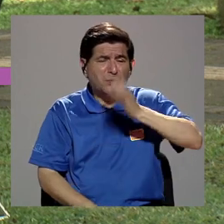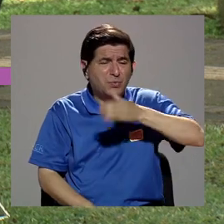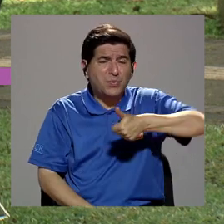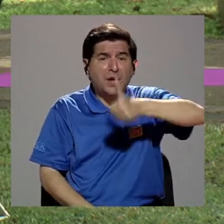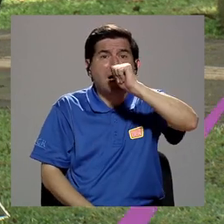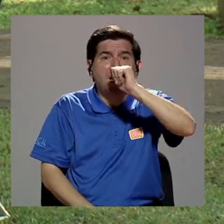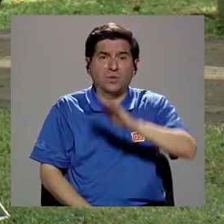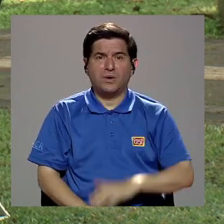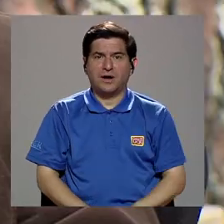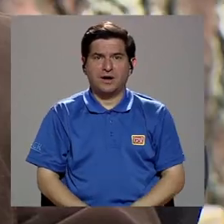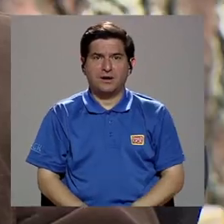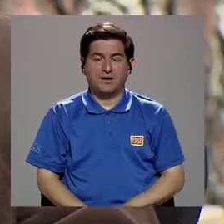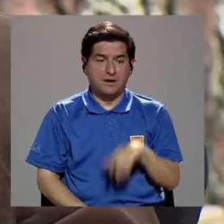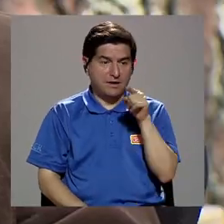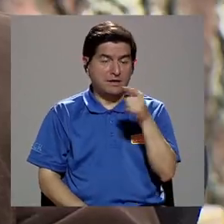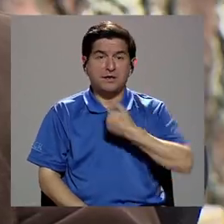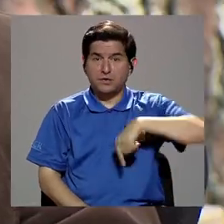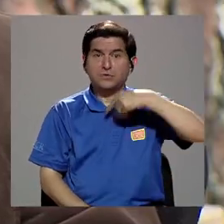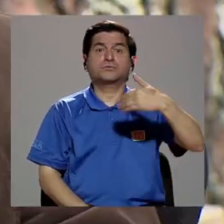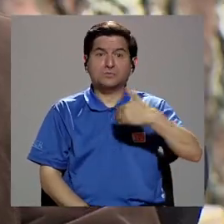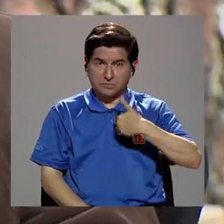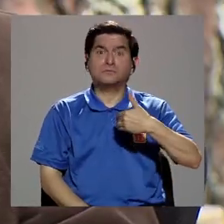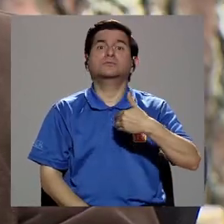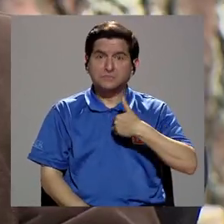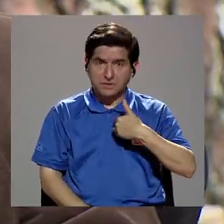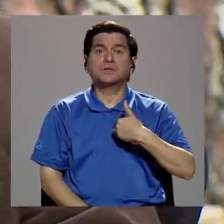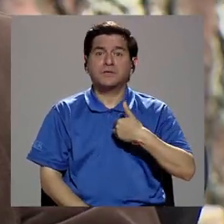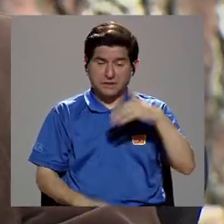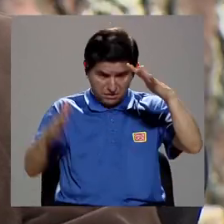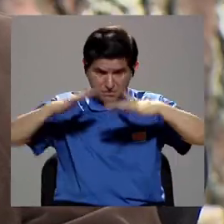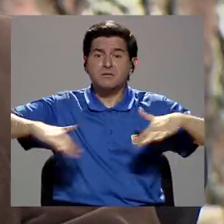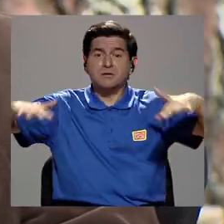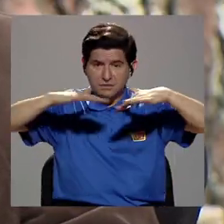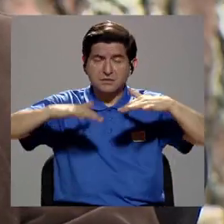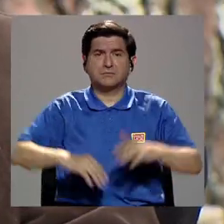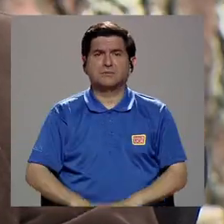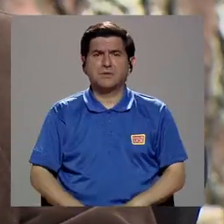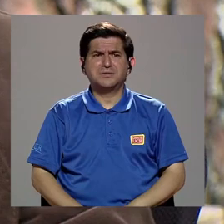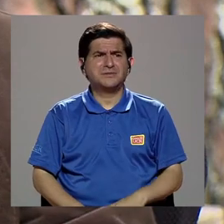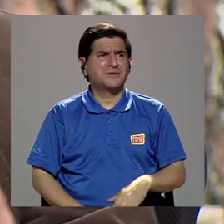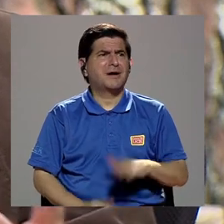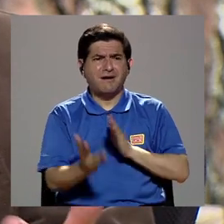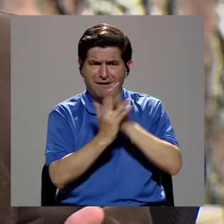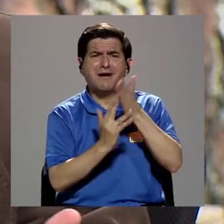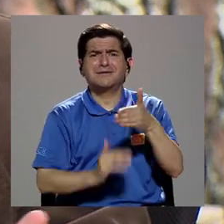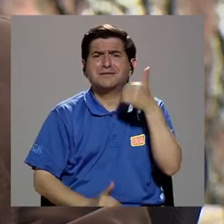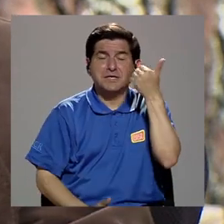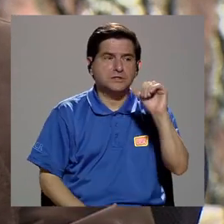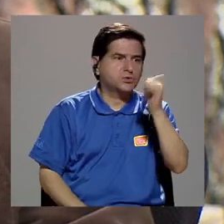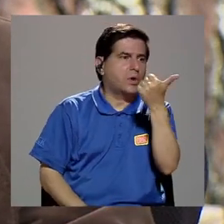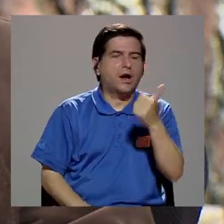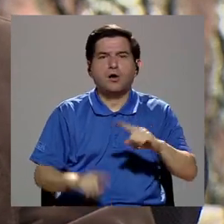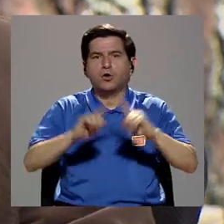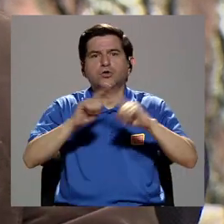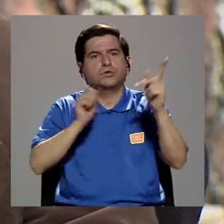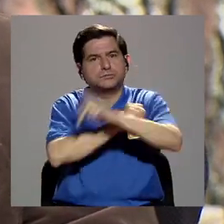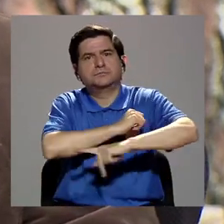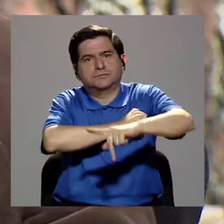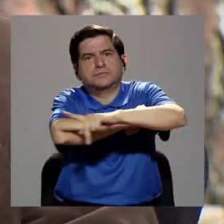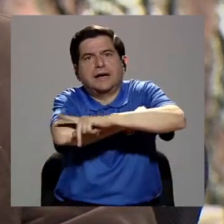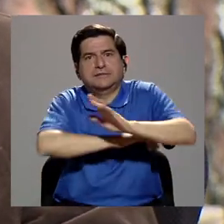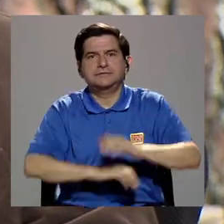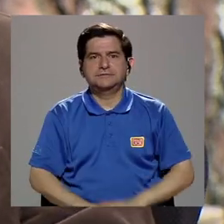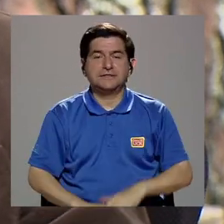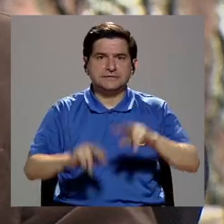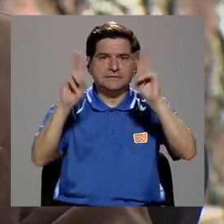Y es un elemento, un recurso que nosotros tenemos en nuestro medio con mucha más accesibilidad que en otros medios, países. Inclusive uh-huh. con